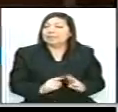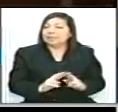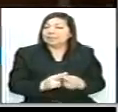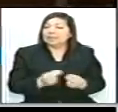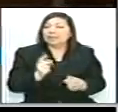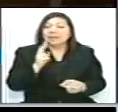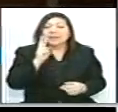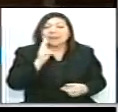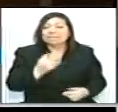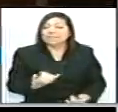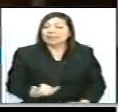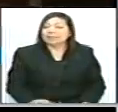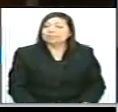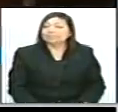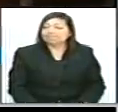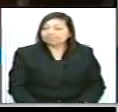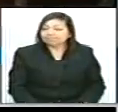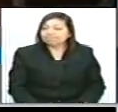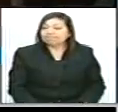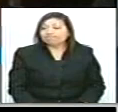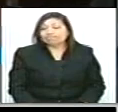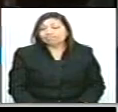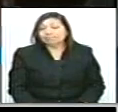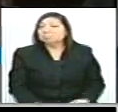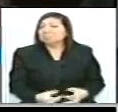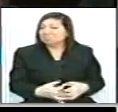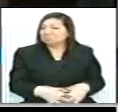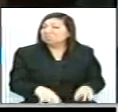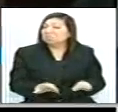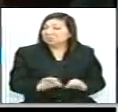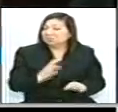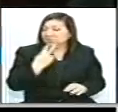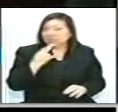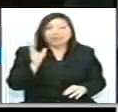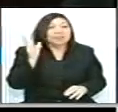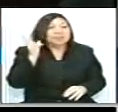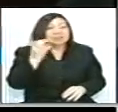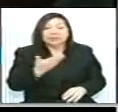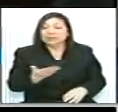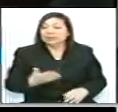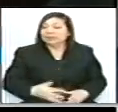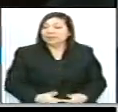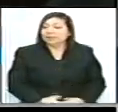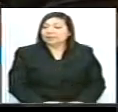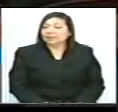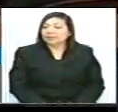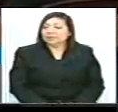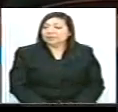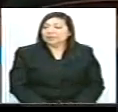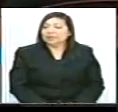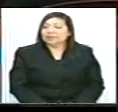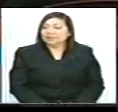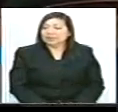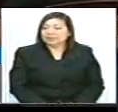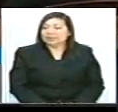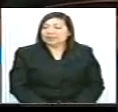el día viernes, pero que tuvo importantes aportes. Veamos. Cuenta General de la